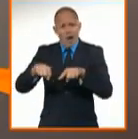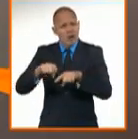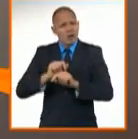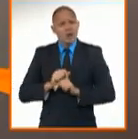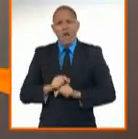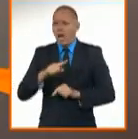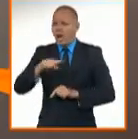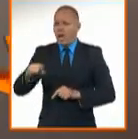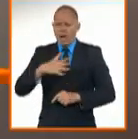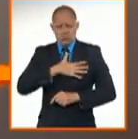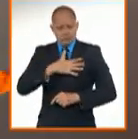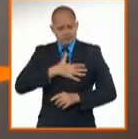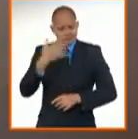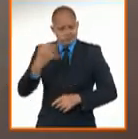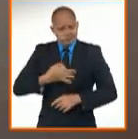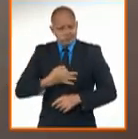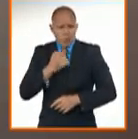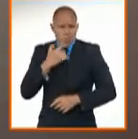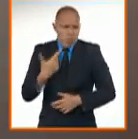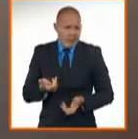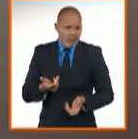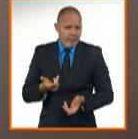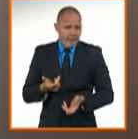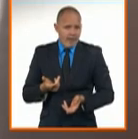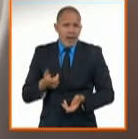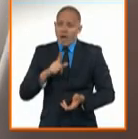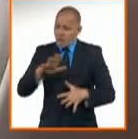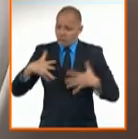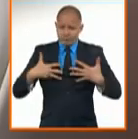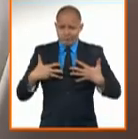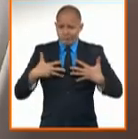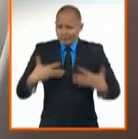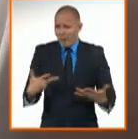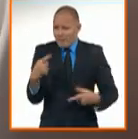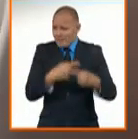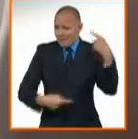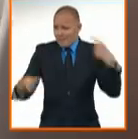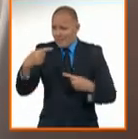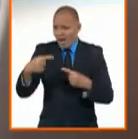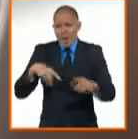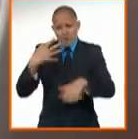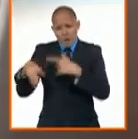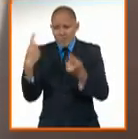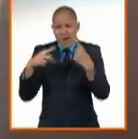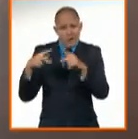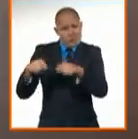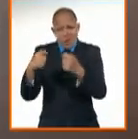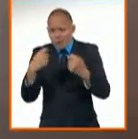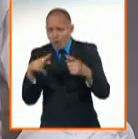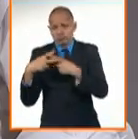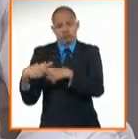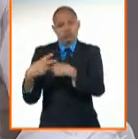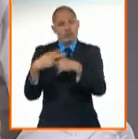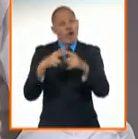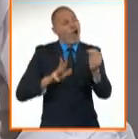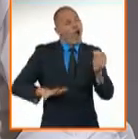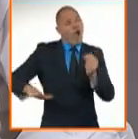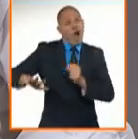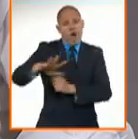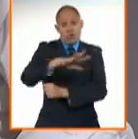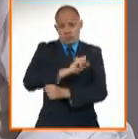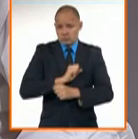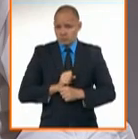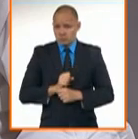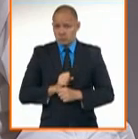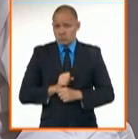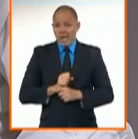hacia las instalaciones de generación en la solución de todas las afectaciones que hoy tienen sistema eléctrico y también en